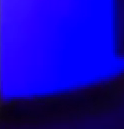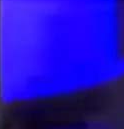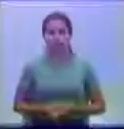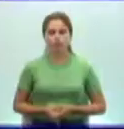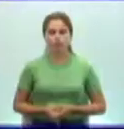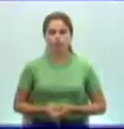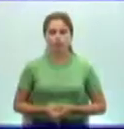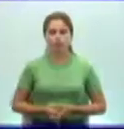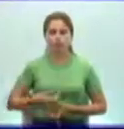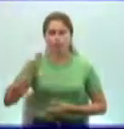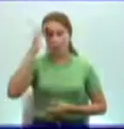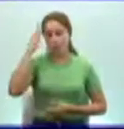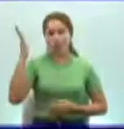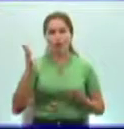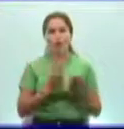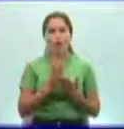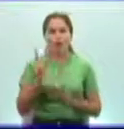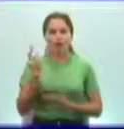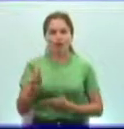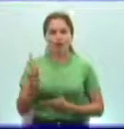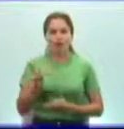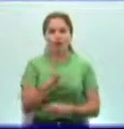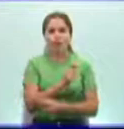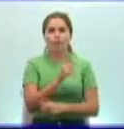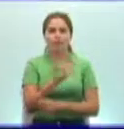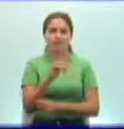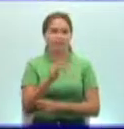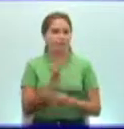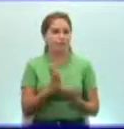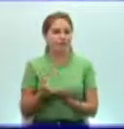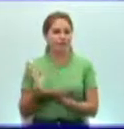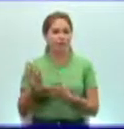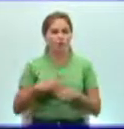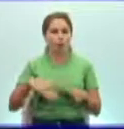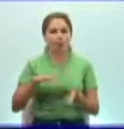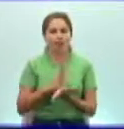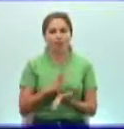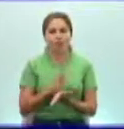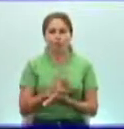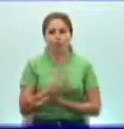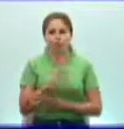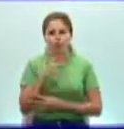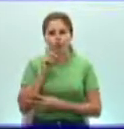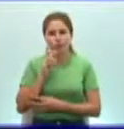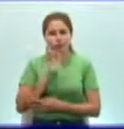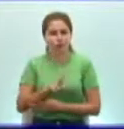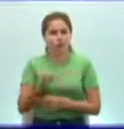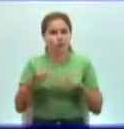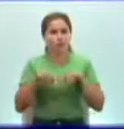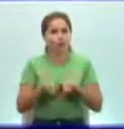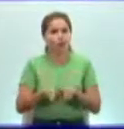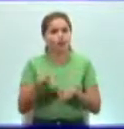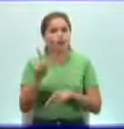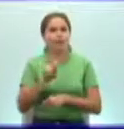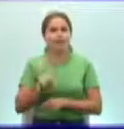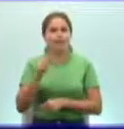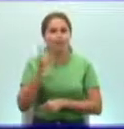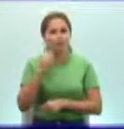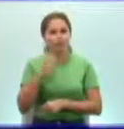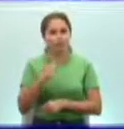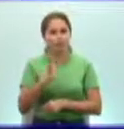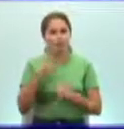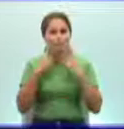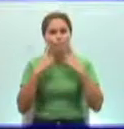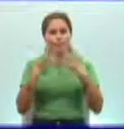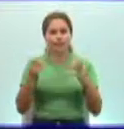Un saludo, estudiantes y profesores. Sean bienvenidos a este espacio para disfrutar juntos de esa ciencia maravillosa que